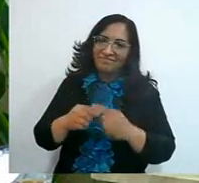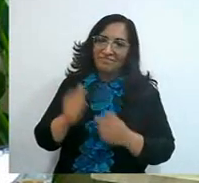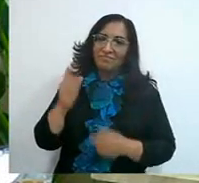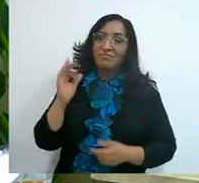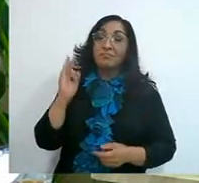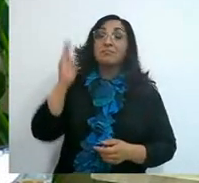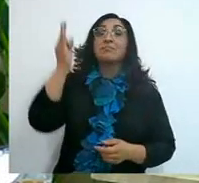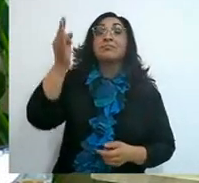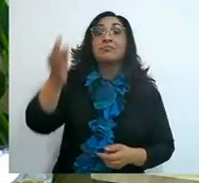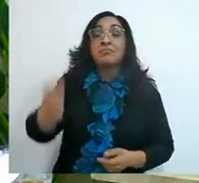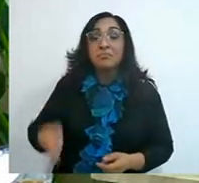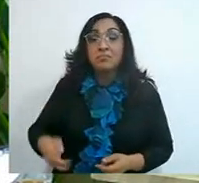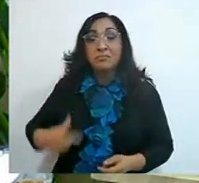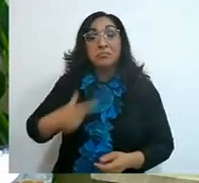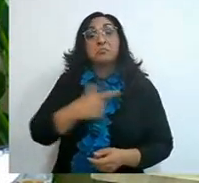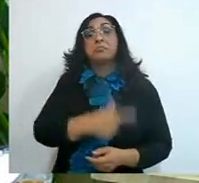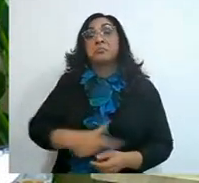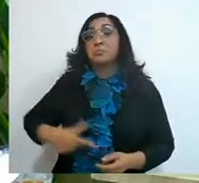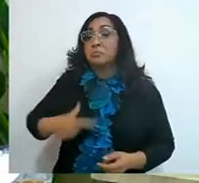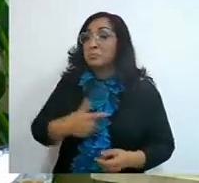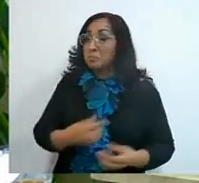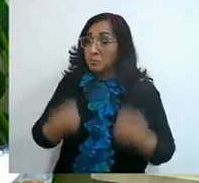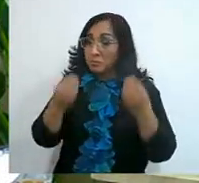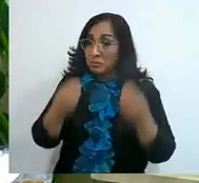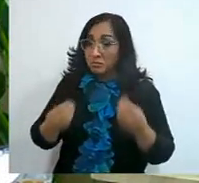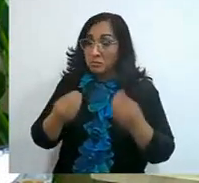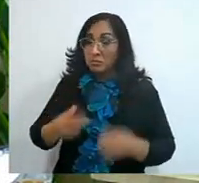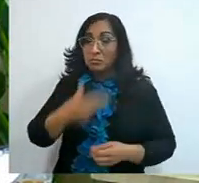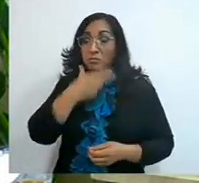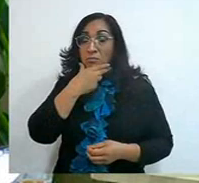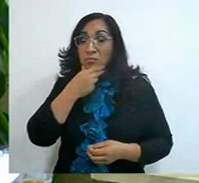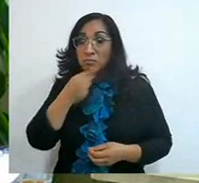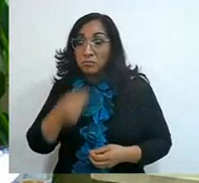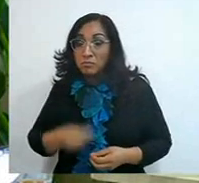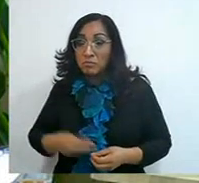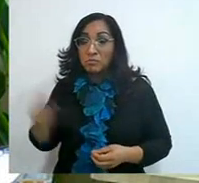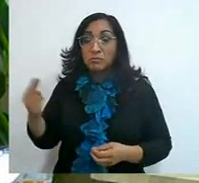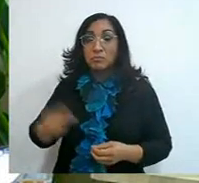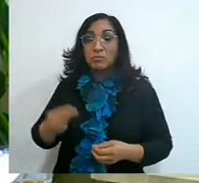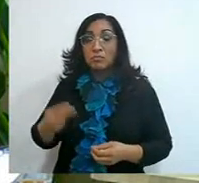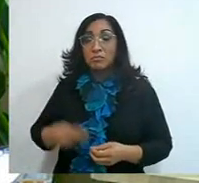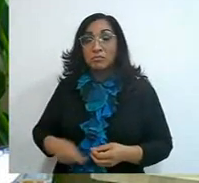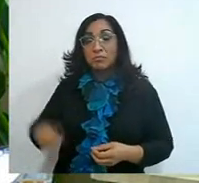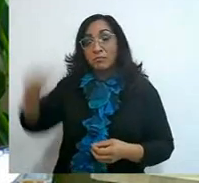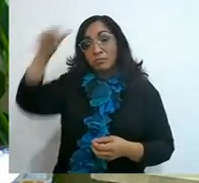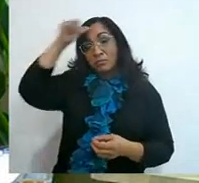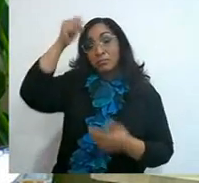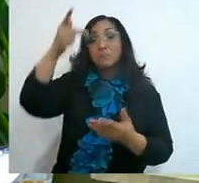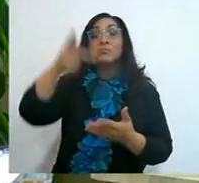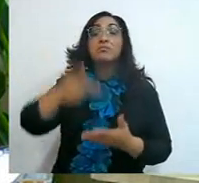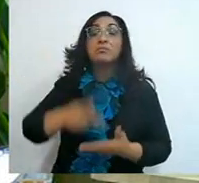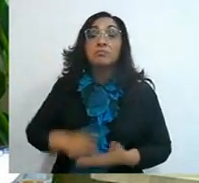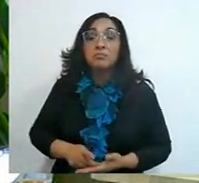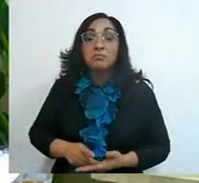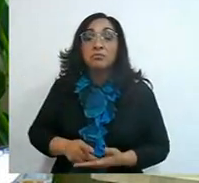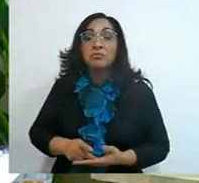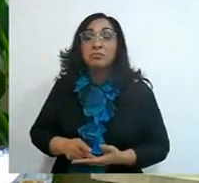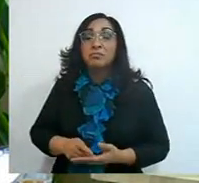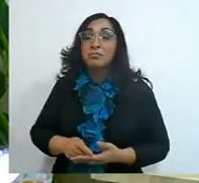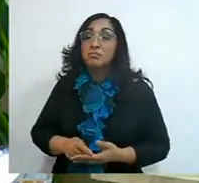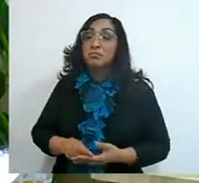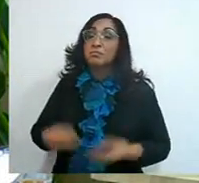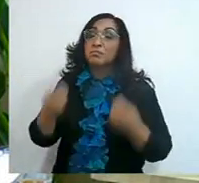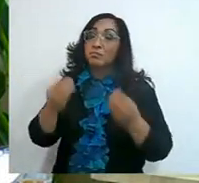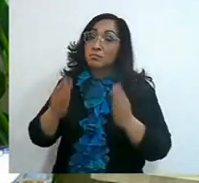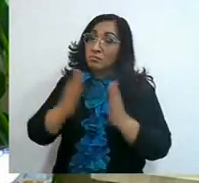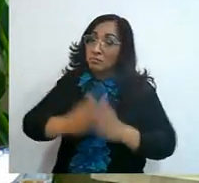aceptó con mucho gusto que a un hombre se le llame apóstol y que el apóstol es el ministerio